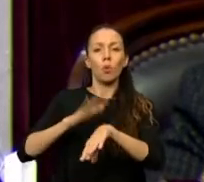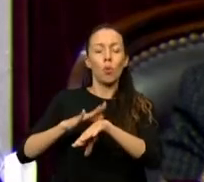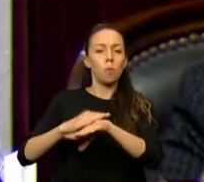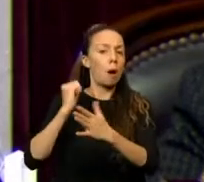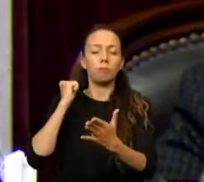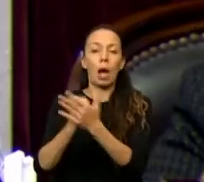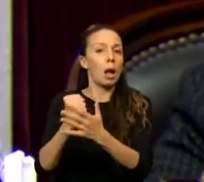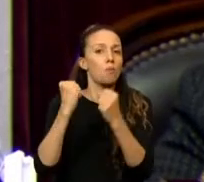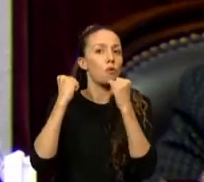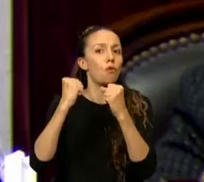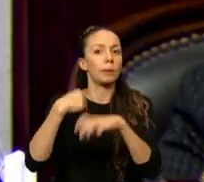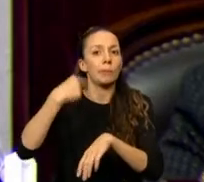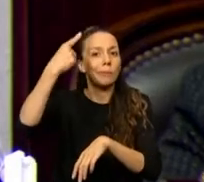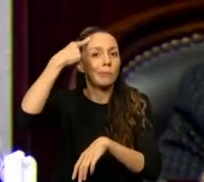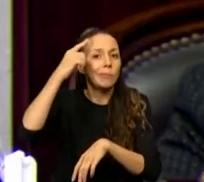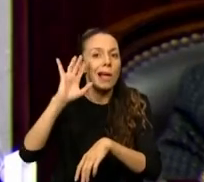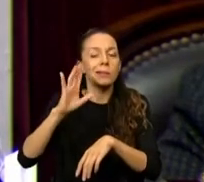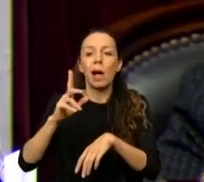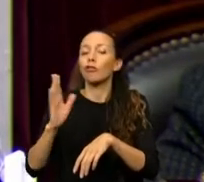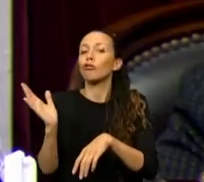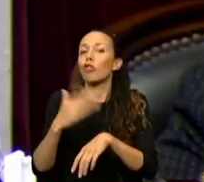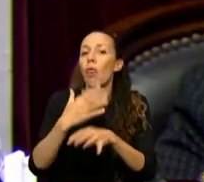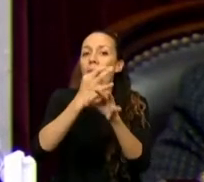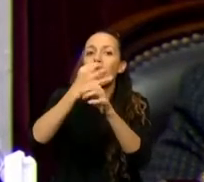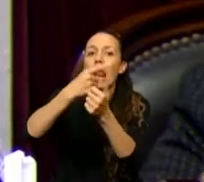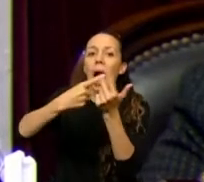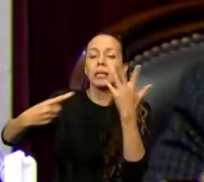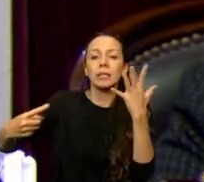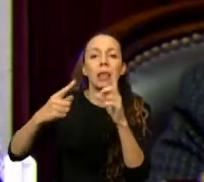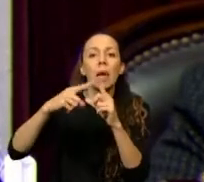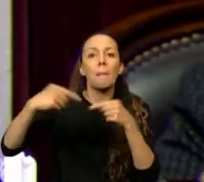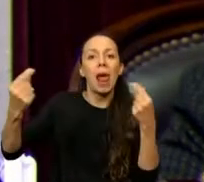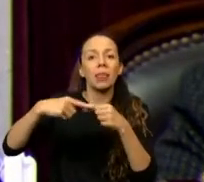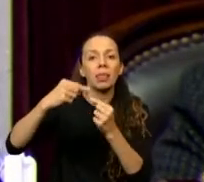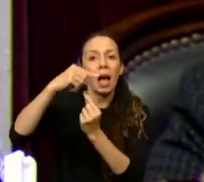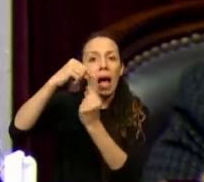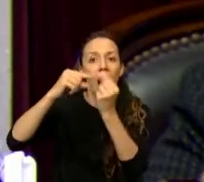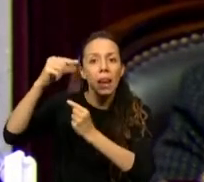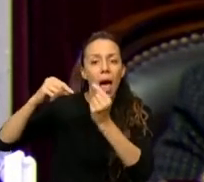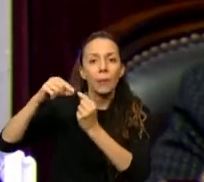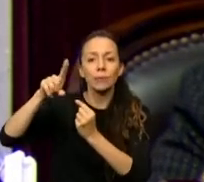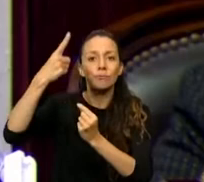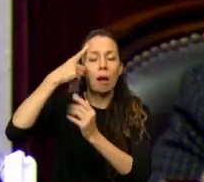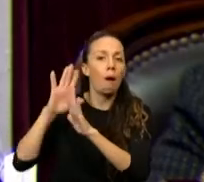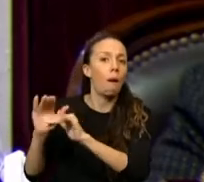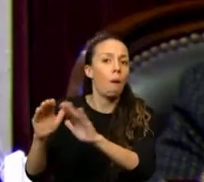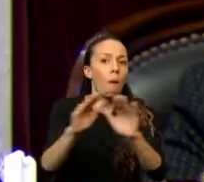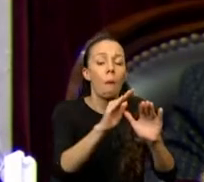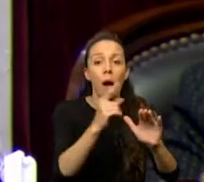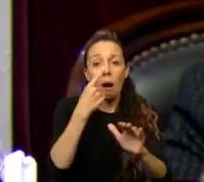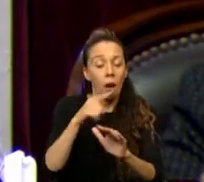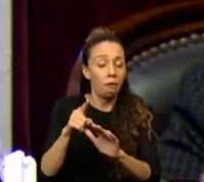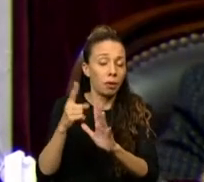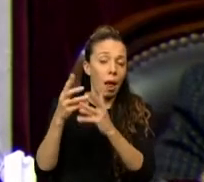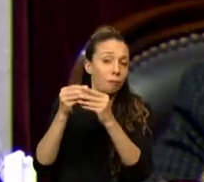tipos de especies canábicas, y la verdad que nos perdimos la oportunidad de sostener una actividad económica